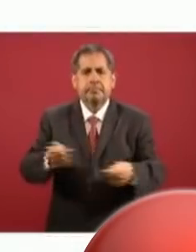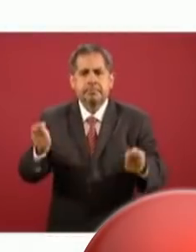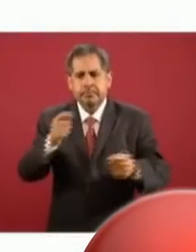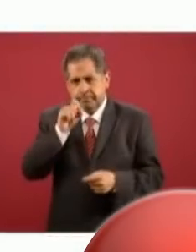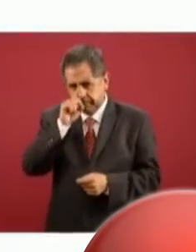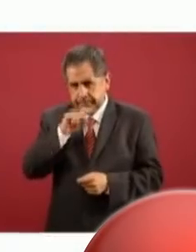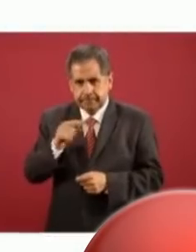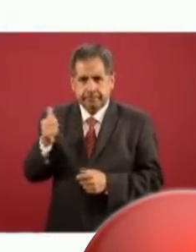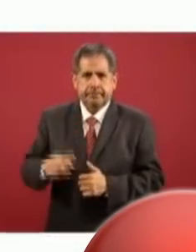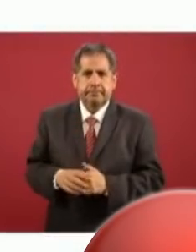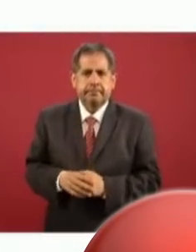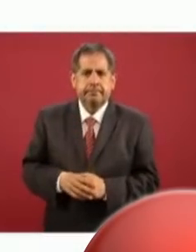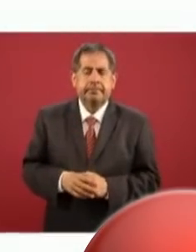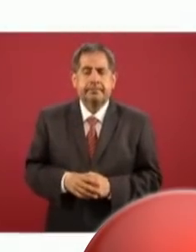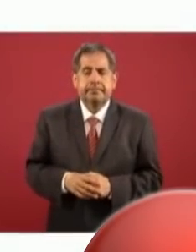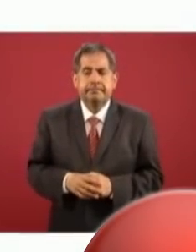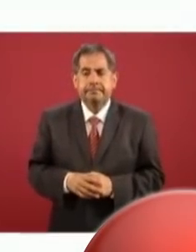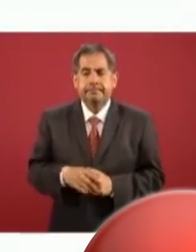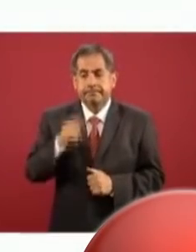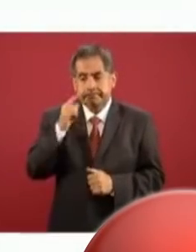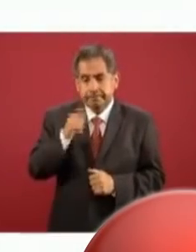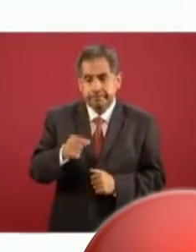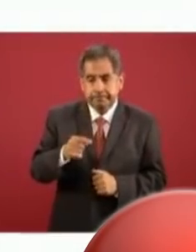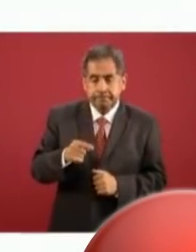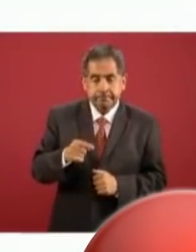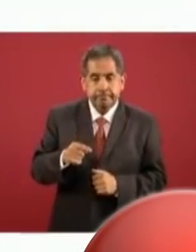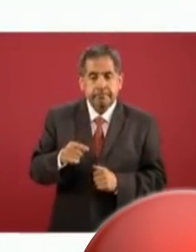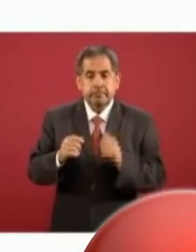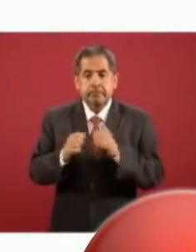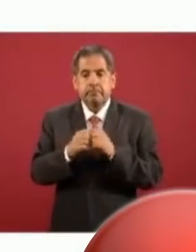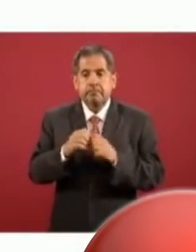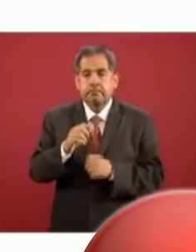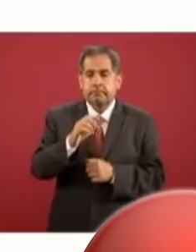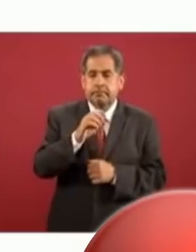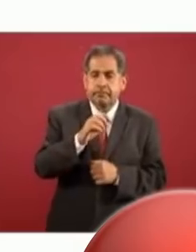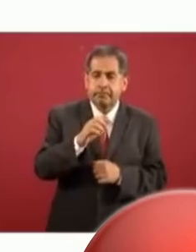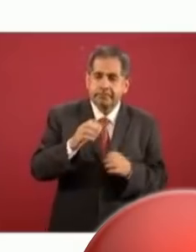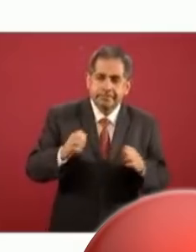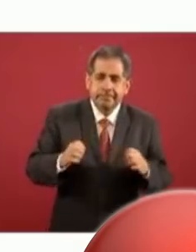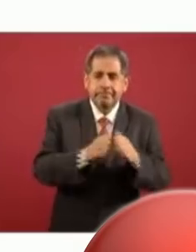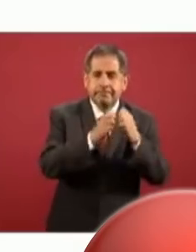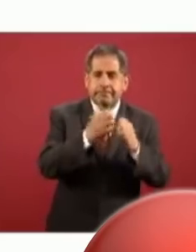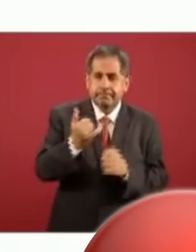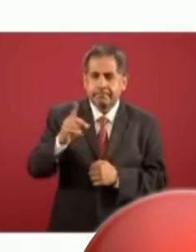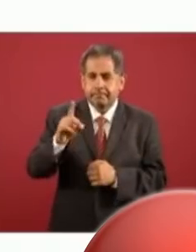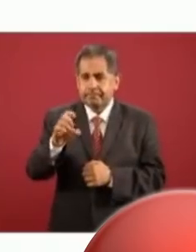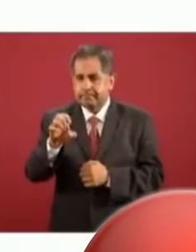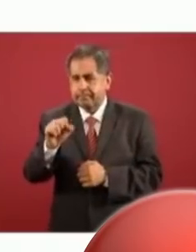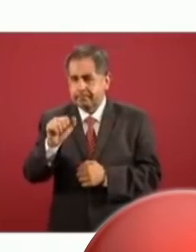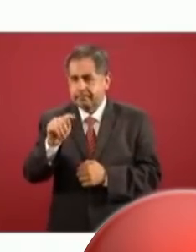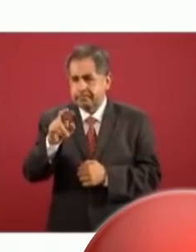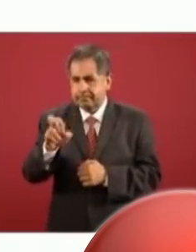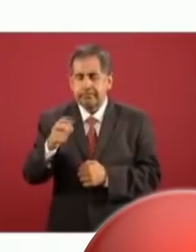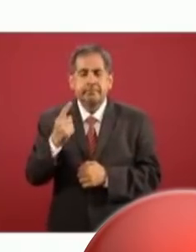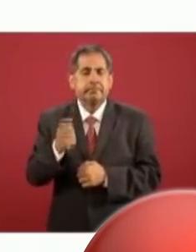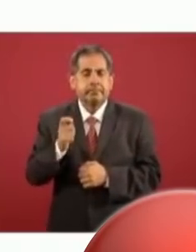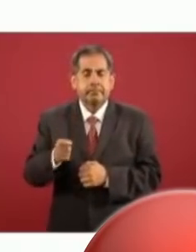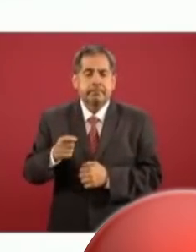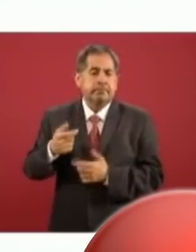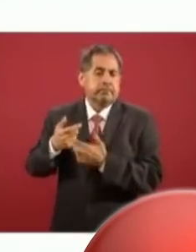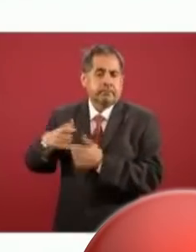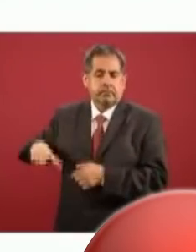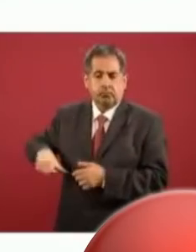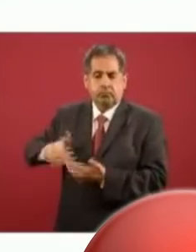hoy. Las declaratorias de emergencia y las declaratorias de desastre son esa herramienta que se tiene en el